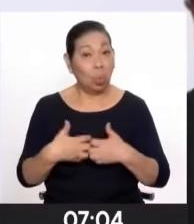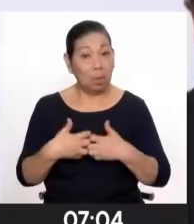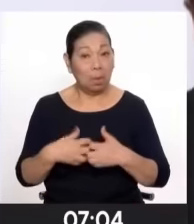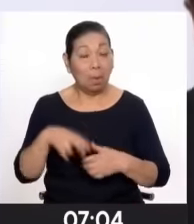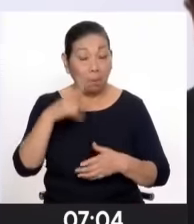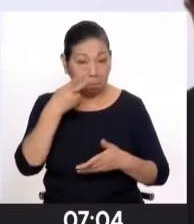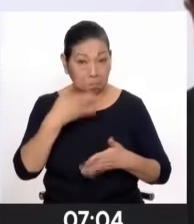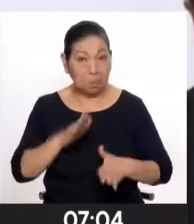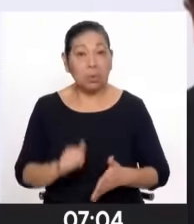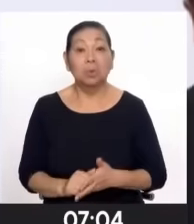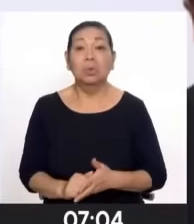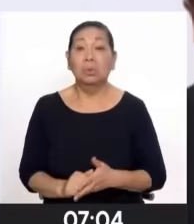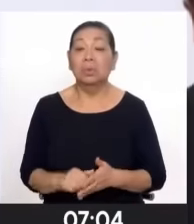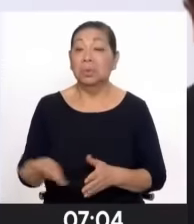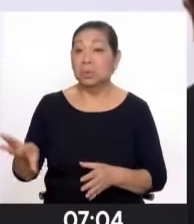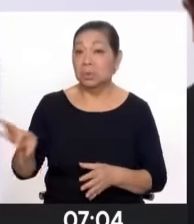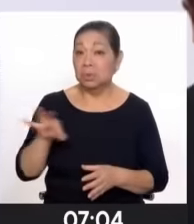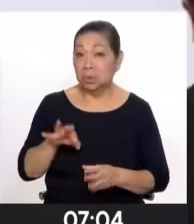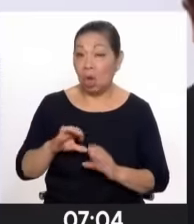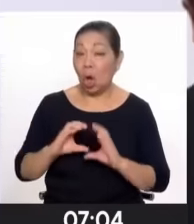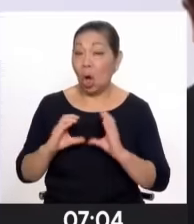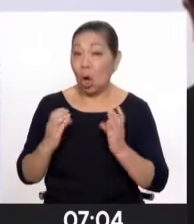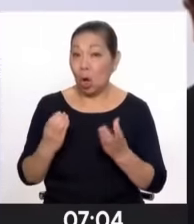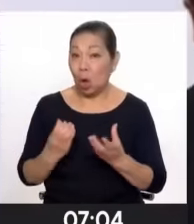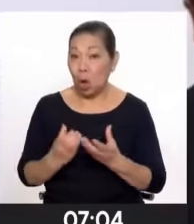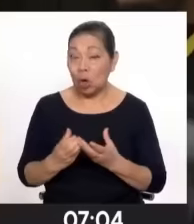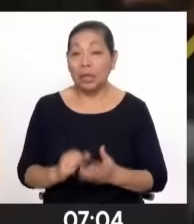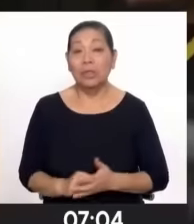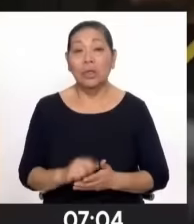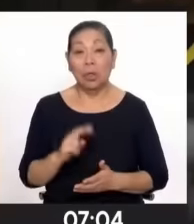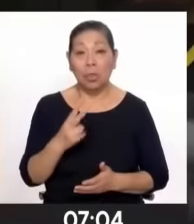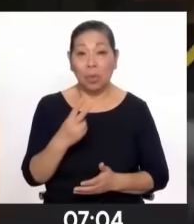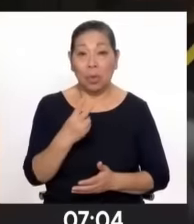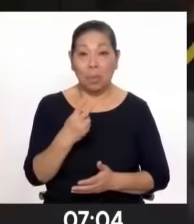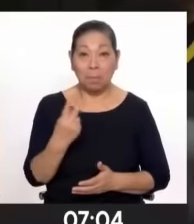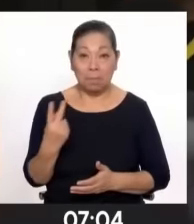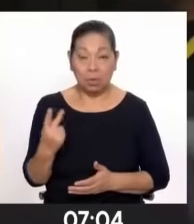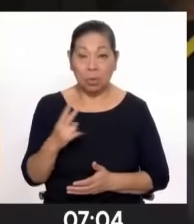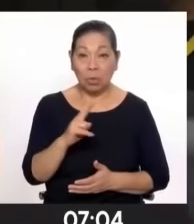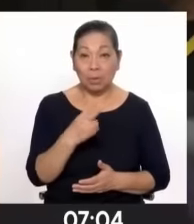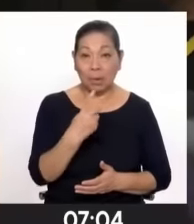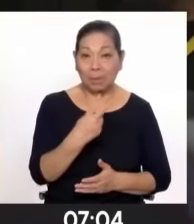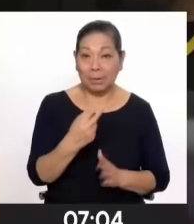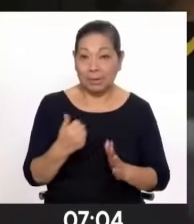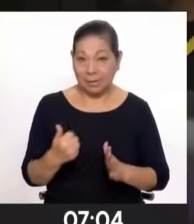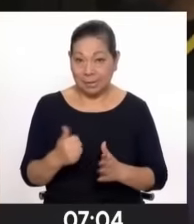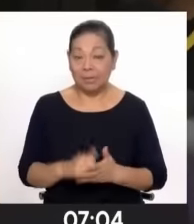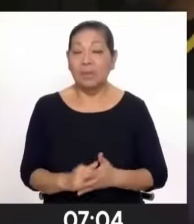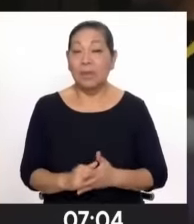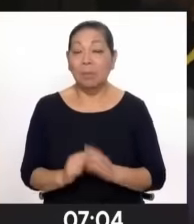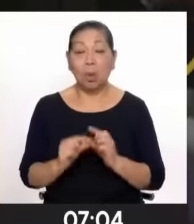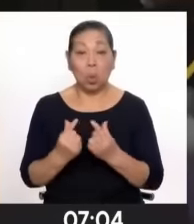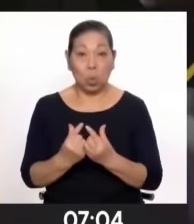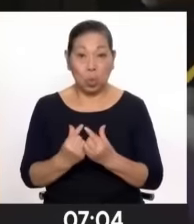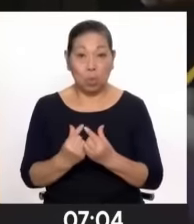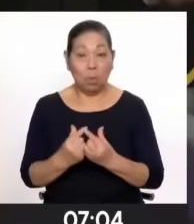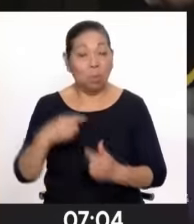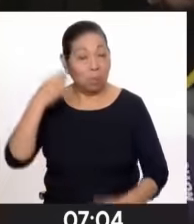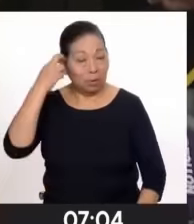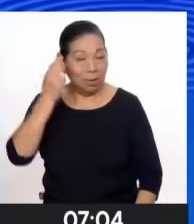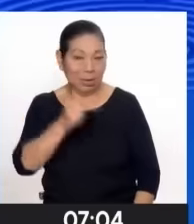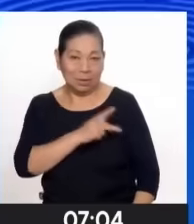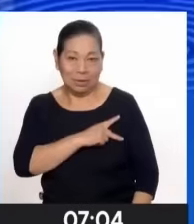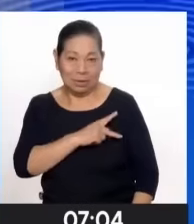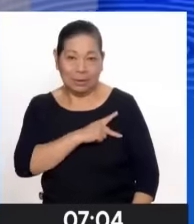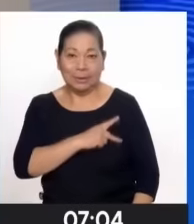peruano electo como parlamentario para el periodo 2021-2026 por el partido fuerza